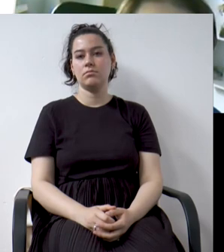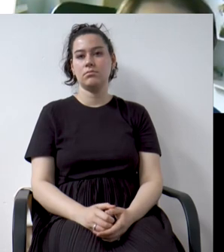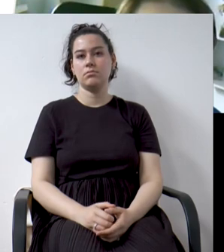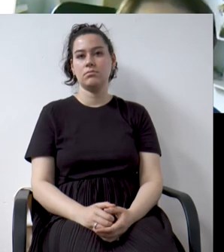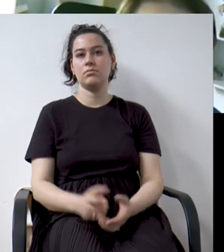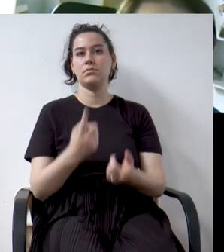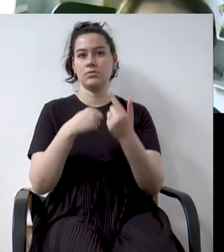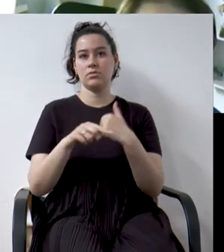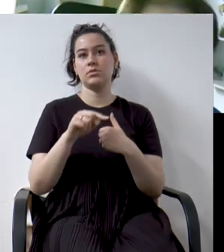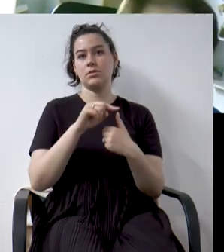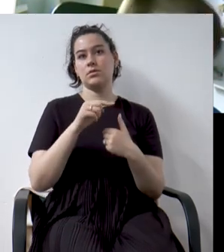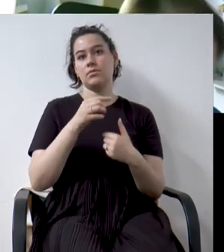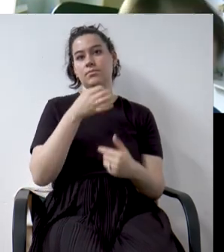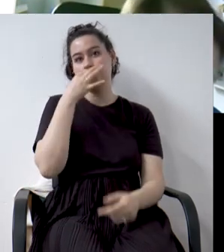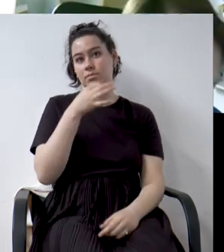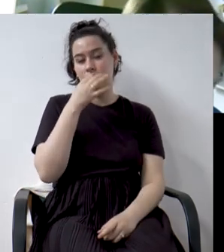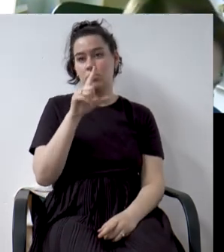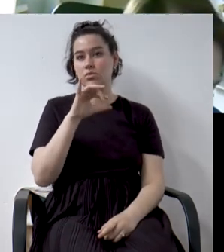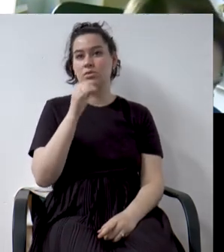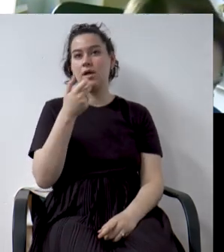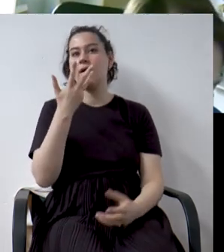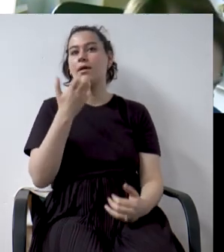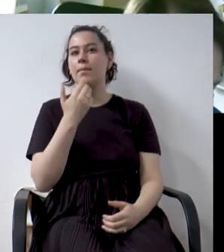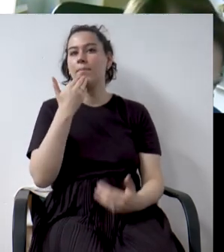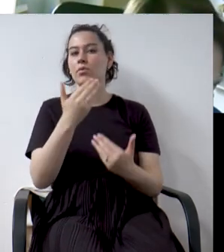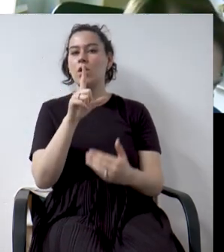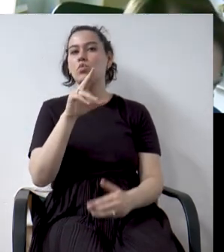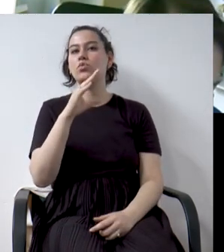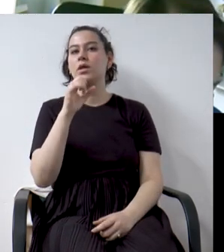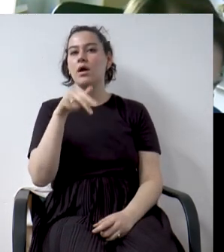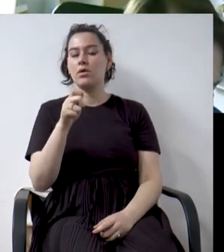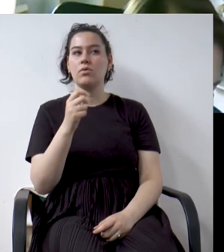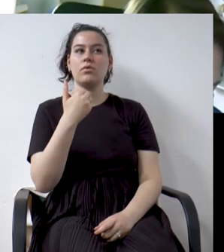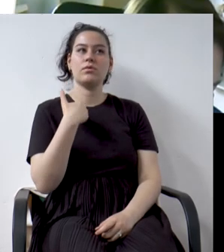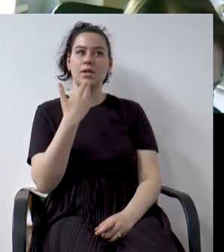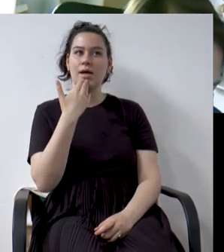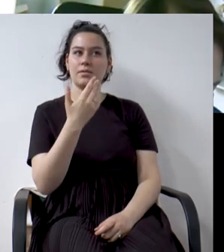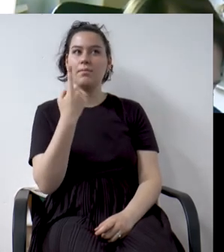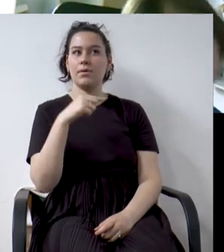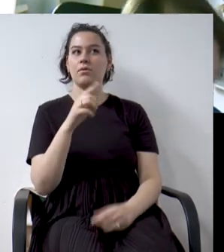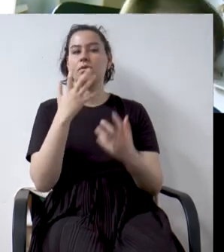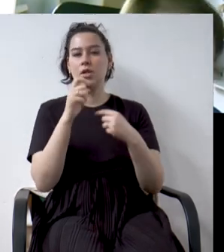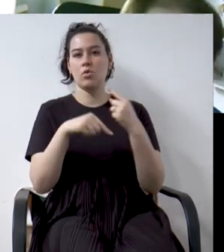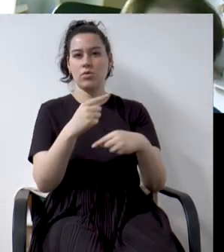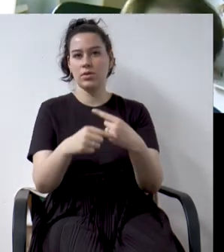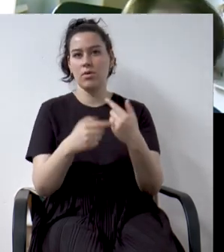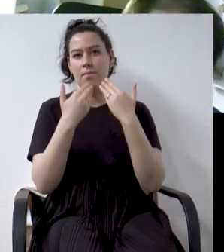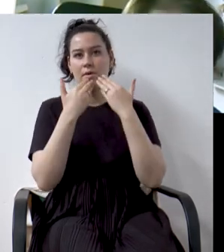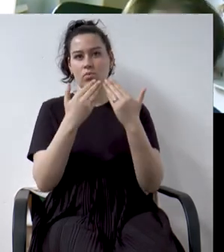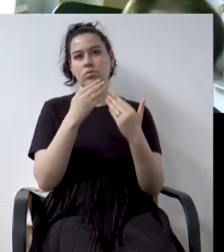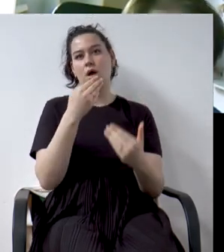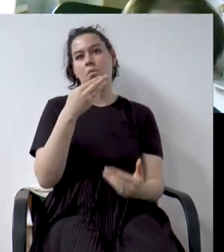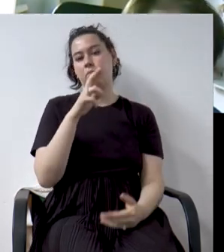le damos la palabra a Luciano, había pedido, tenía una pregunta para hacer, Luciano. Ismael, gracias, pero si quieren continuar con la pregunta de